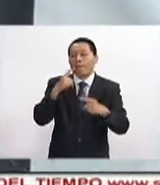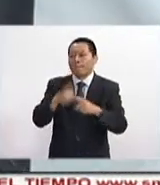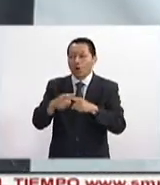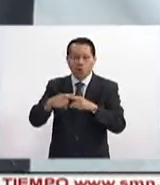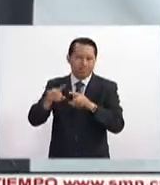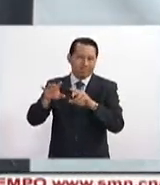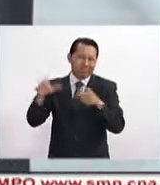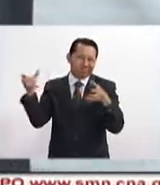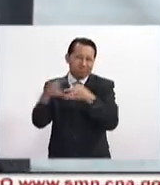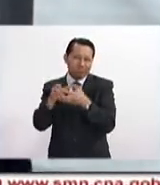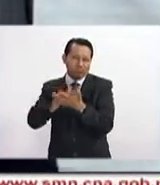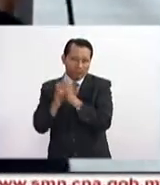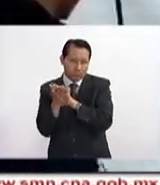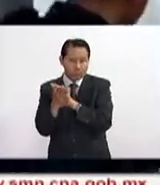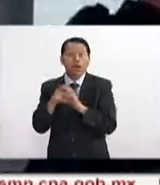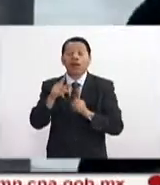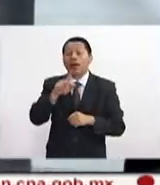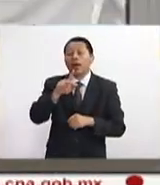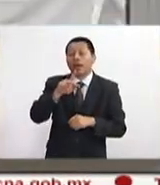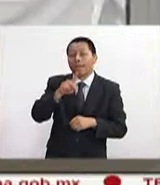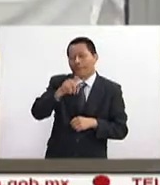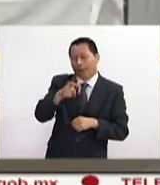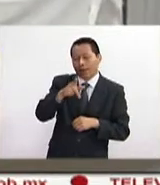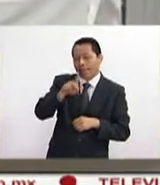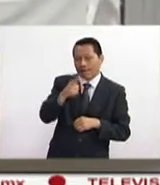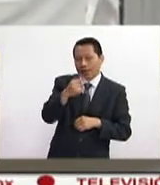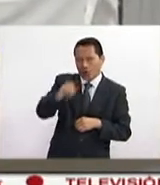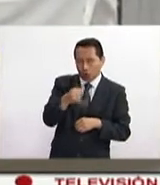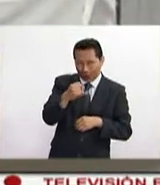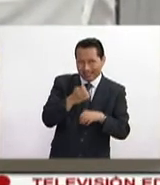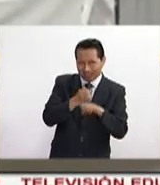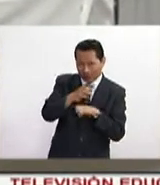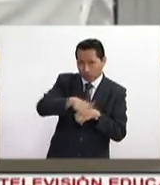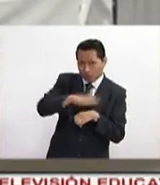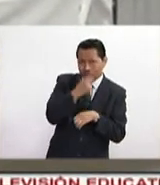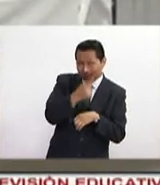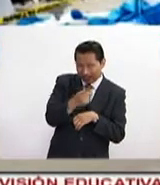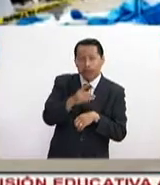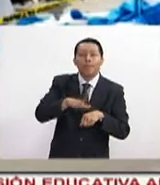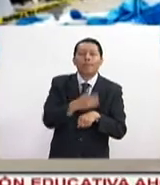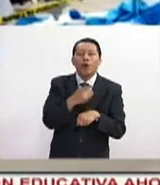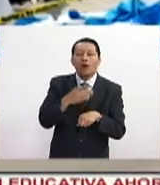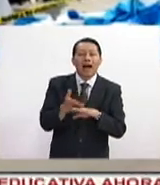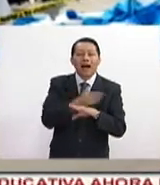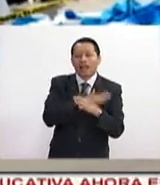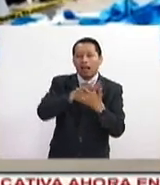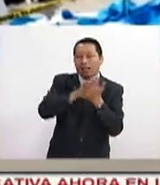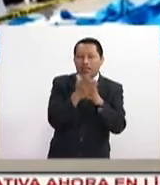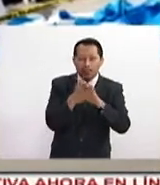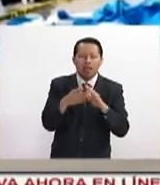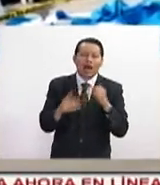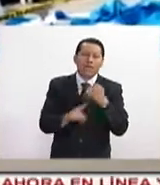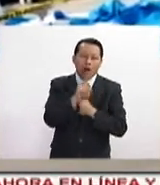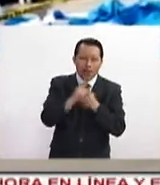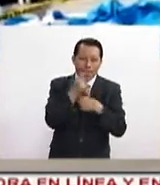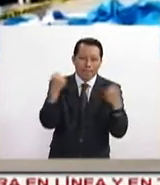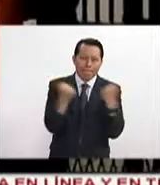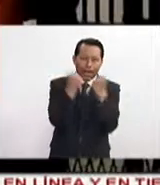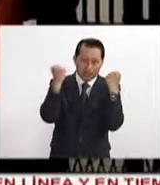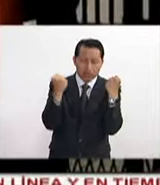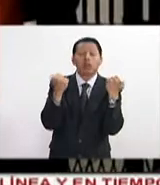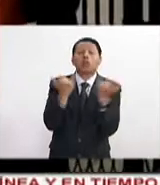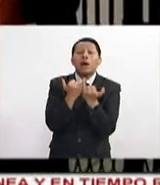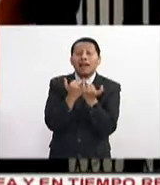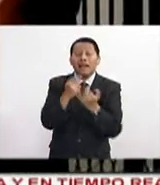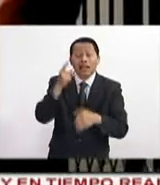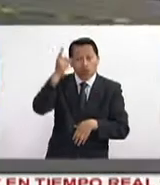La Procuraduría de Justicia del Estado informó que la masacre se debió a un presunto ajuste de cuentas. También aseguró que el dueño